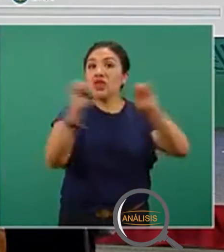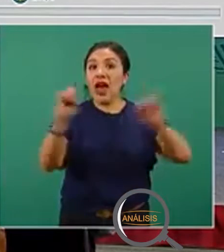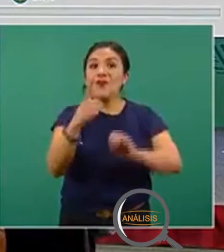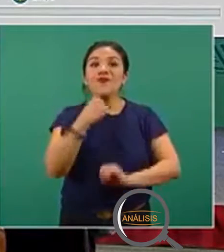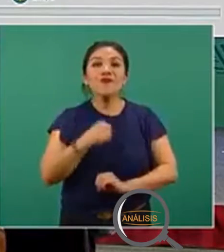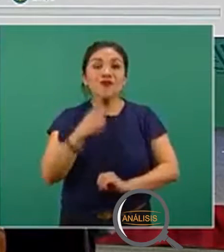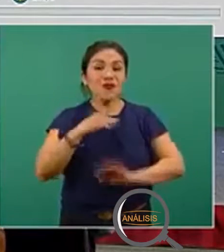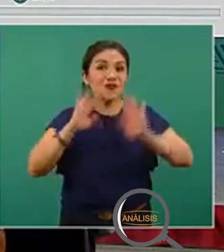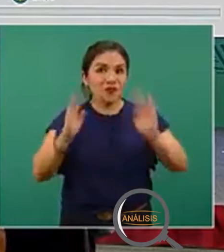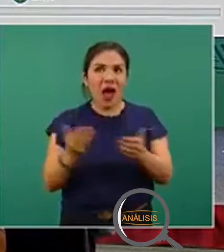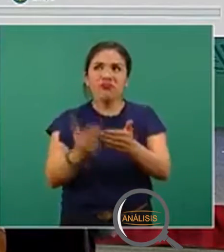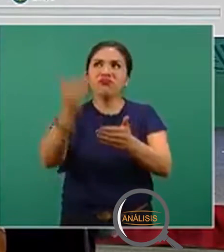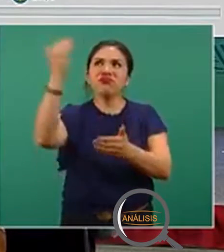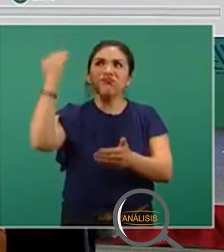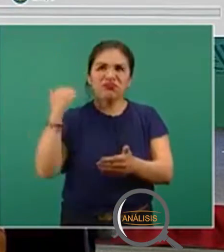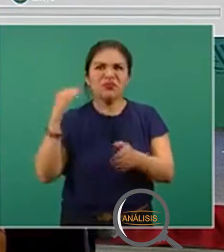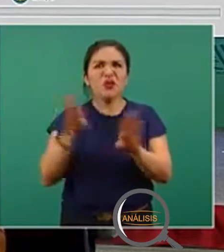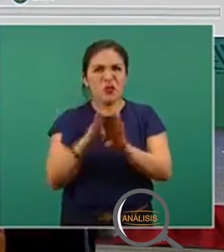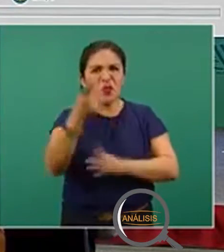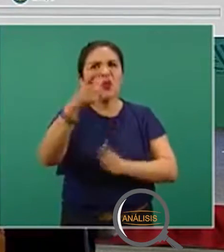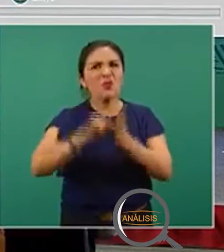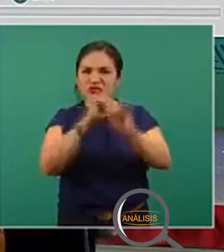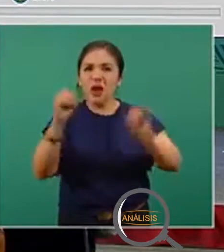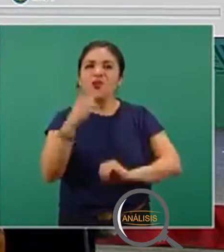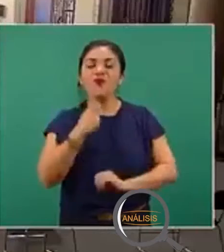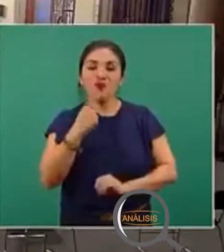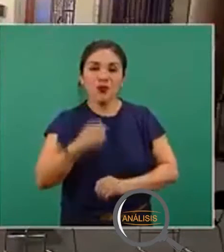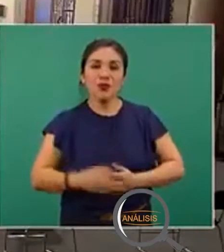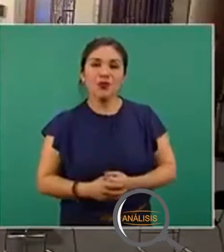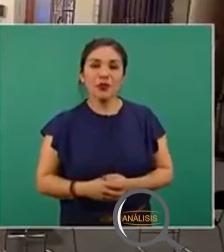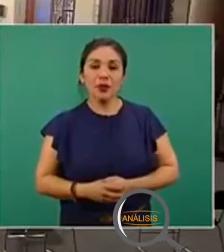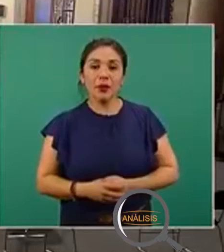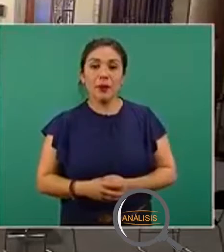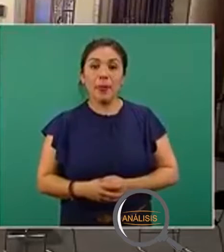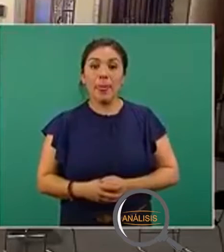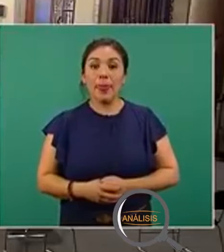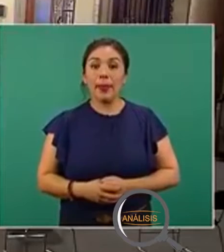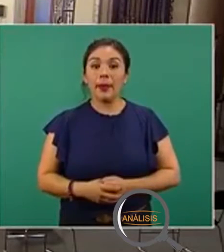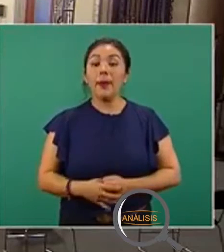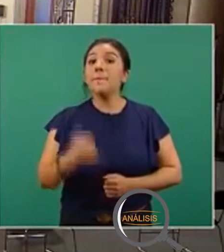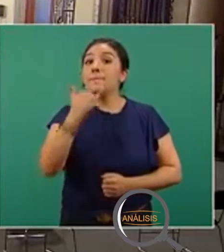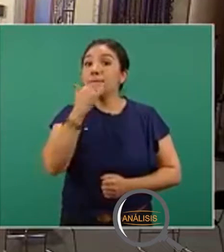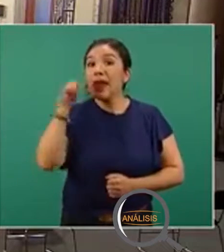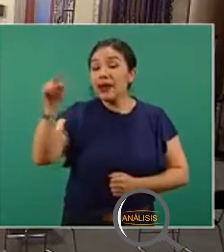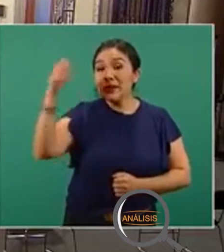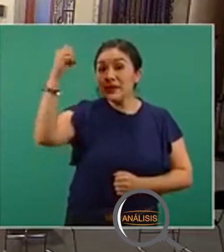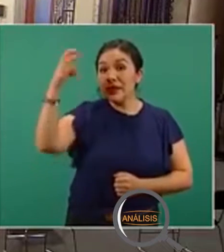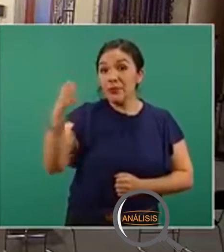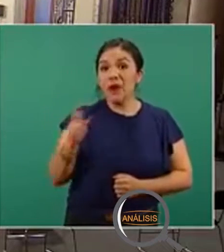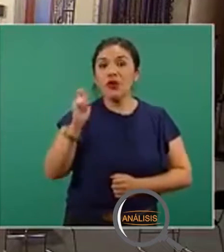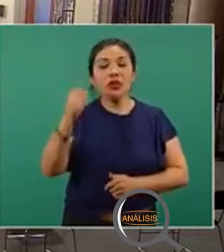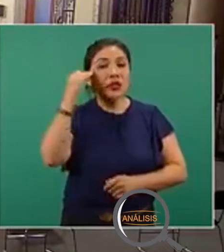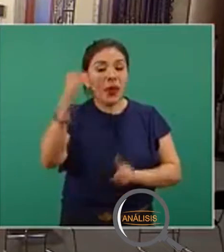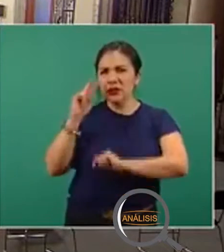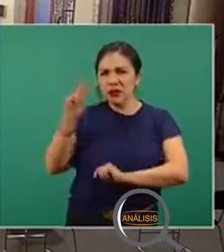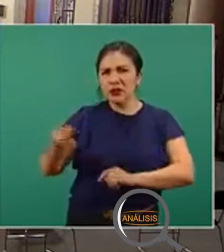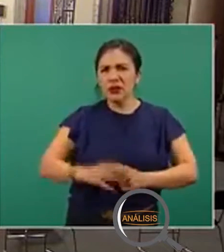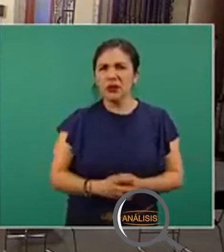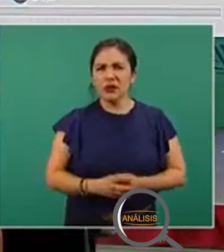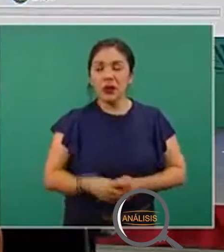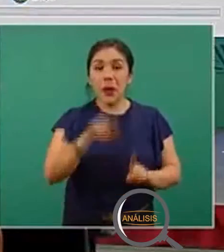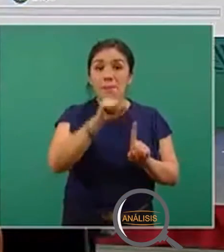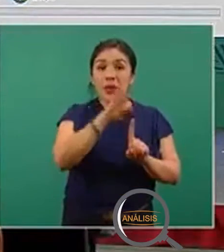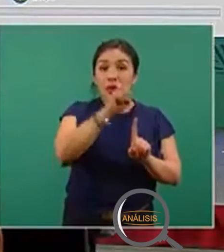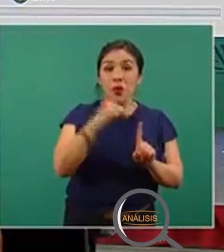rojo, ya desde hace más de un mes y medio. Este semáforo, perdón, es vigente